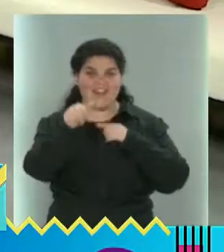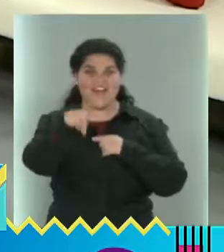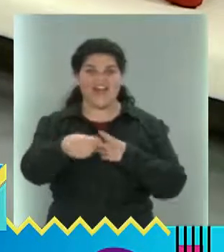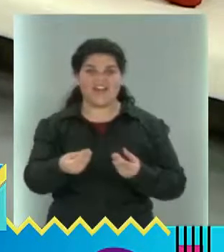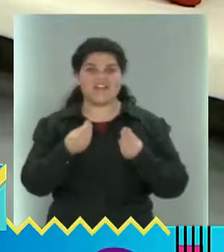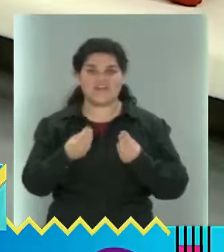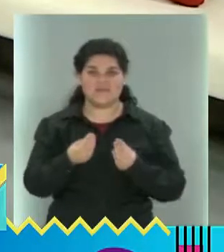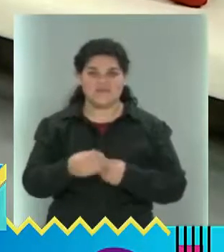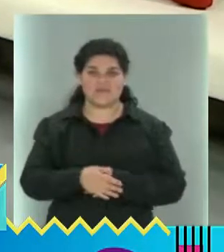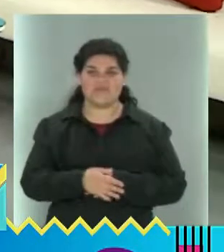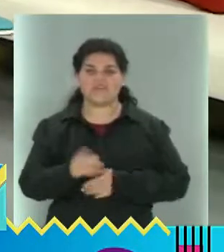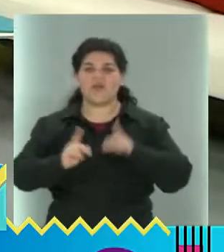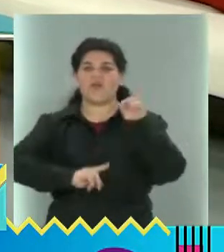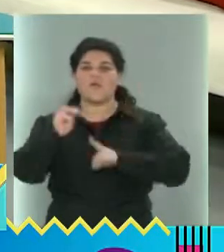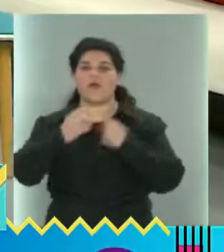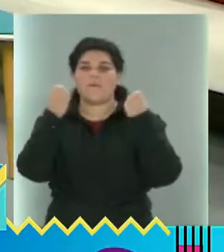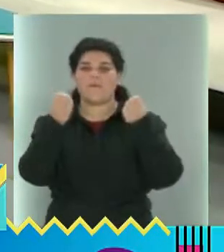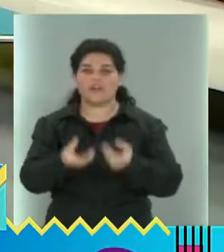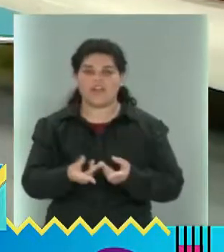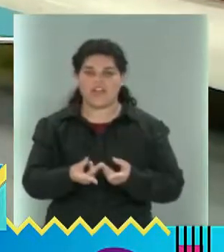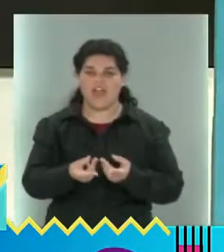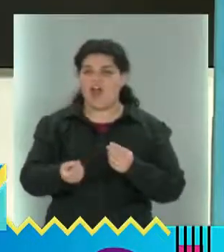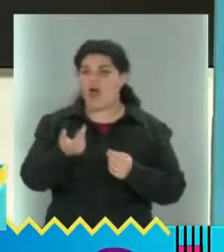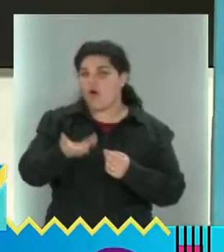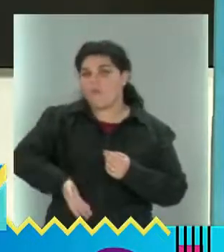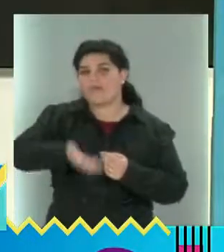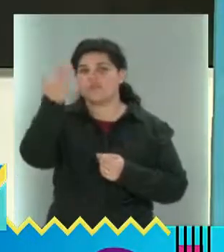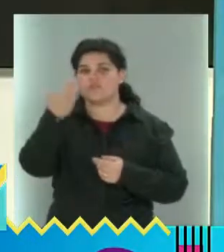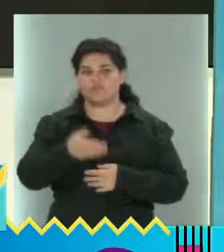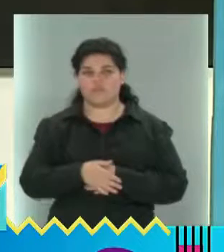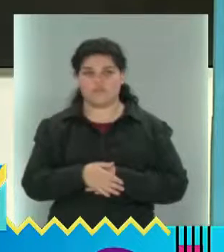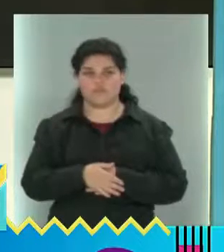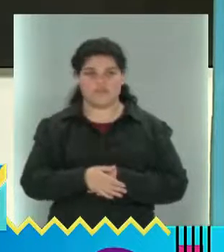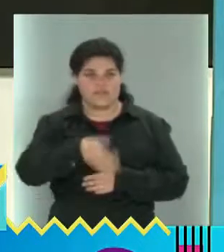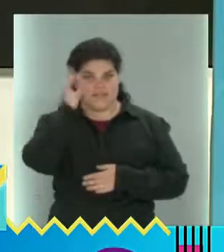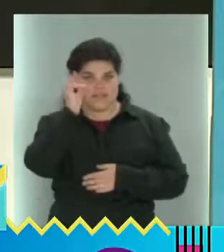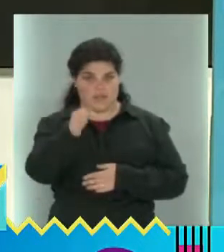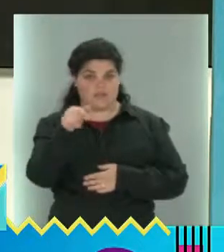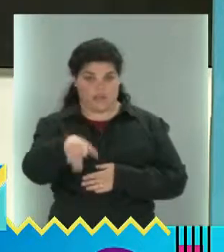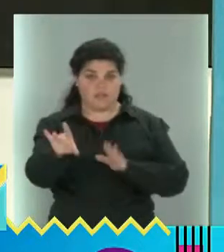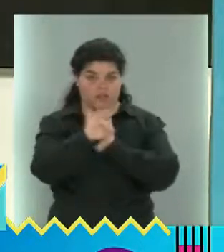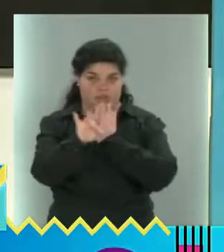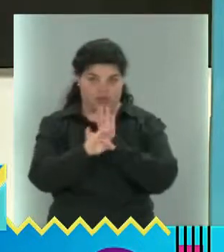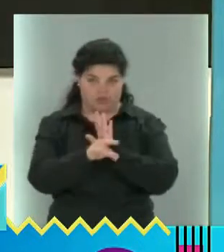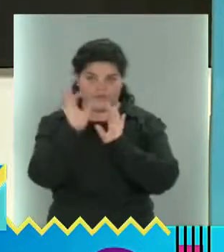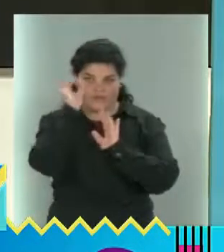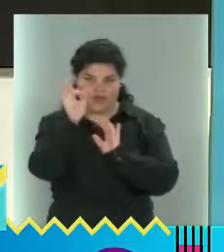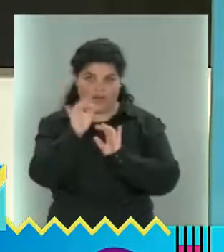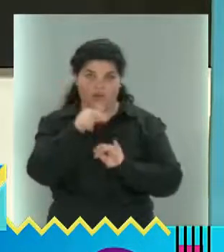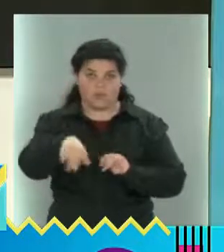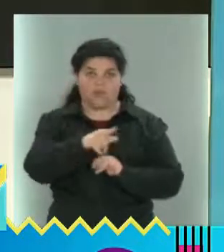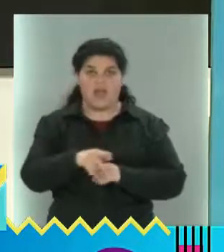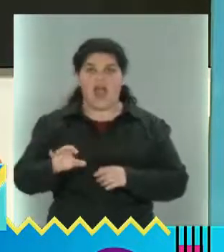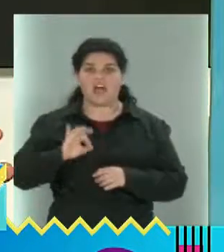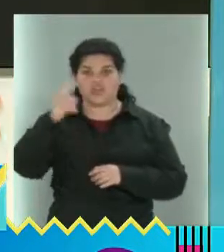son las causas del aumento del combustible. Sé que me van a frenar en este dato que voy a dar, pero porque en 10 años